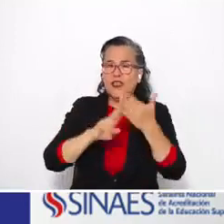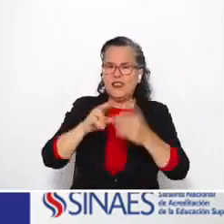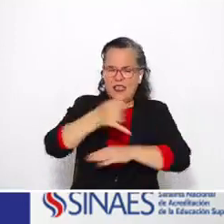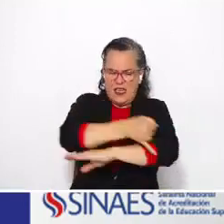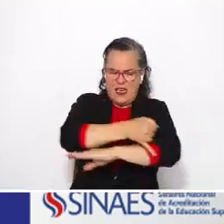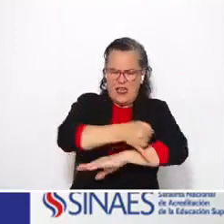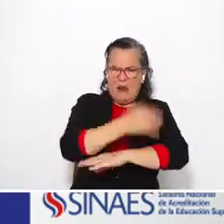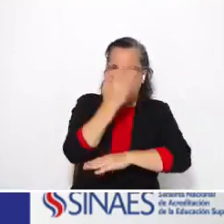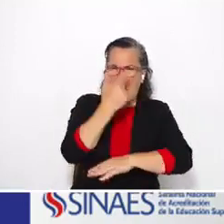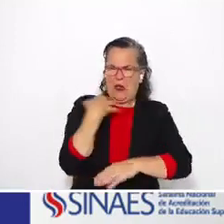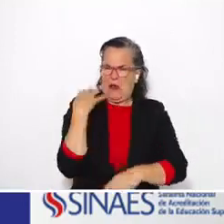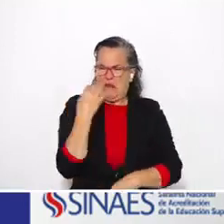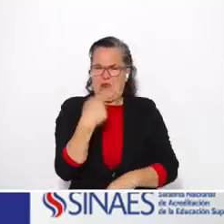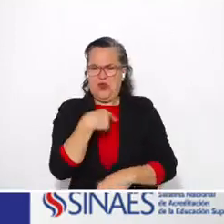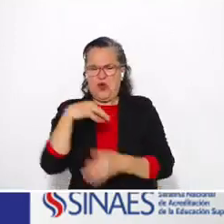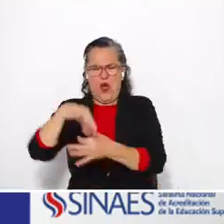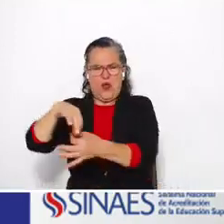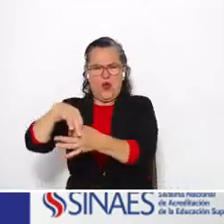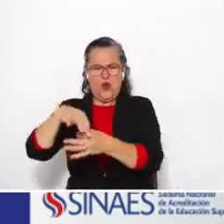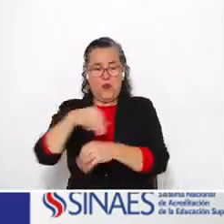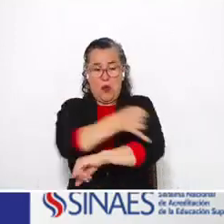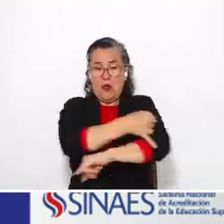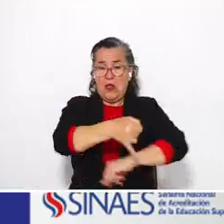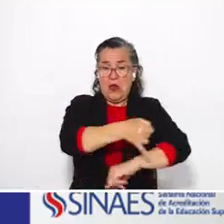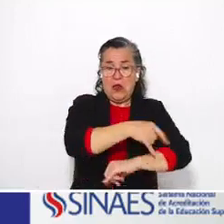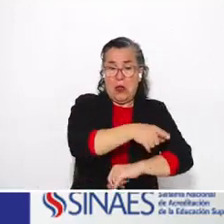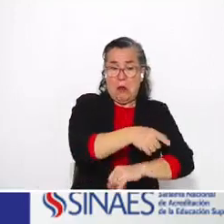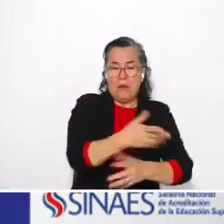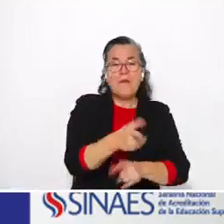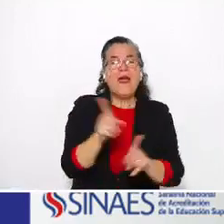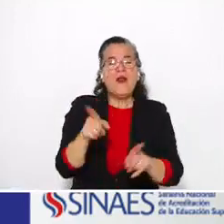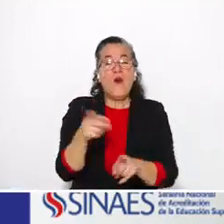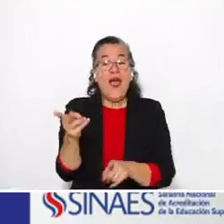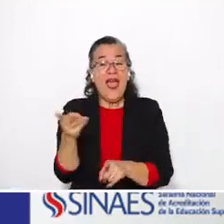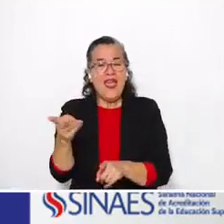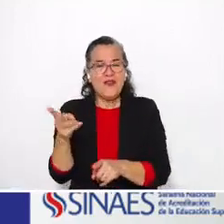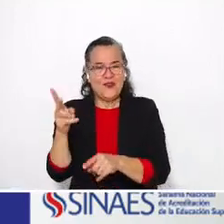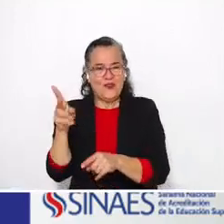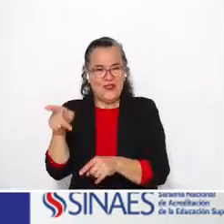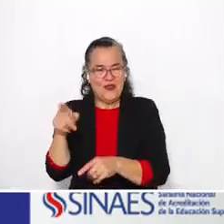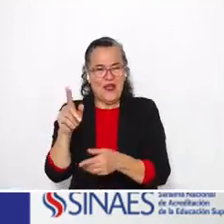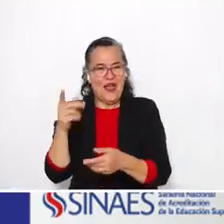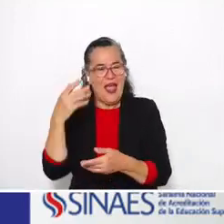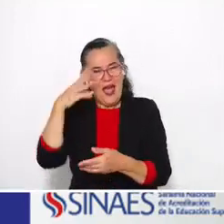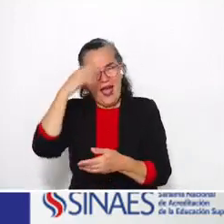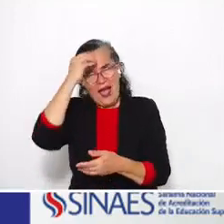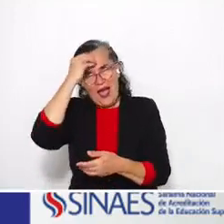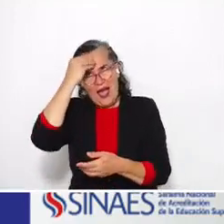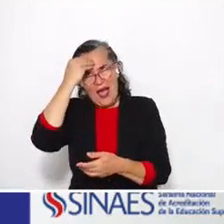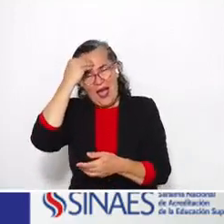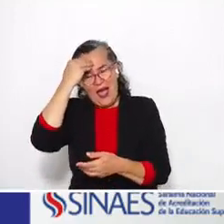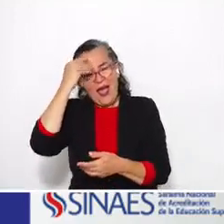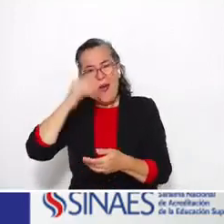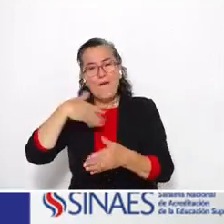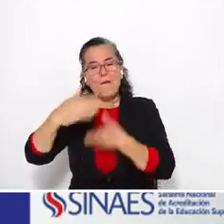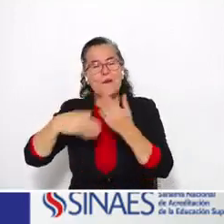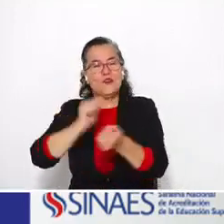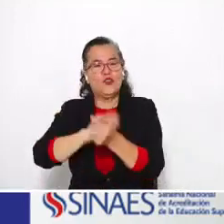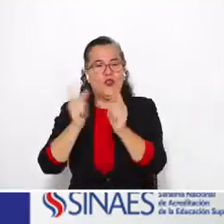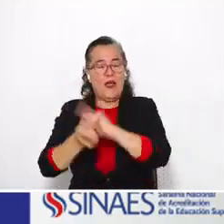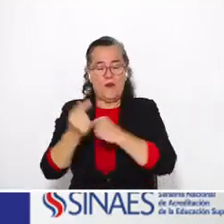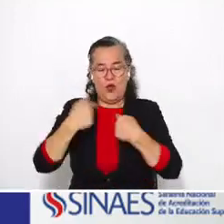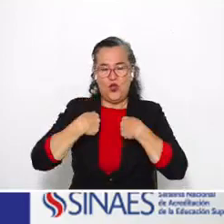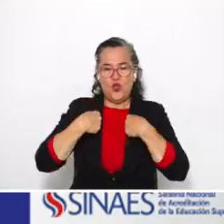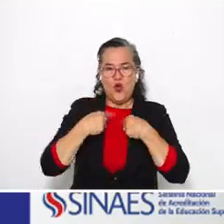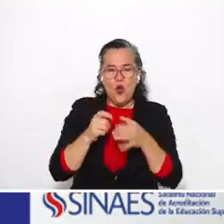mí? Yo soy agrónomo. Pero bueno, ellos estaban enterados del proceso de cambio y me tocó coordinar una